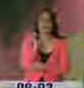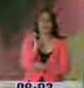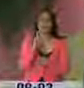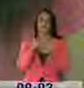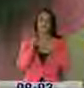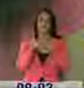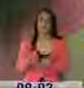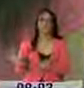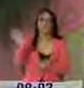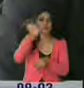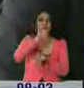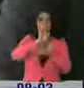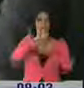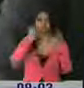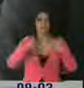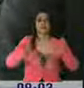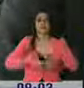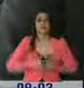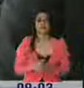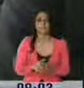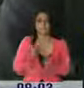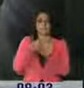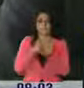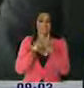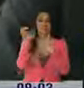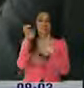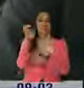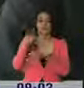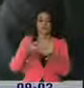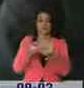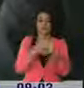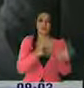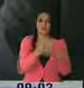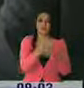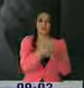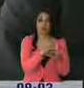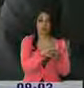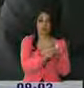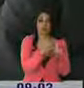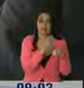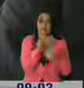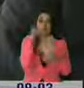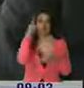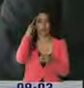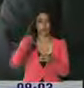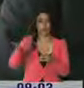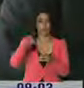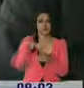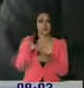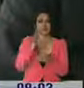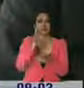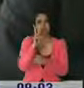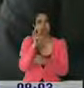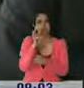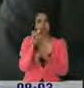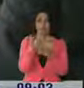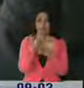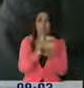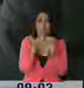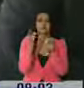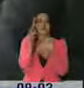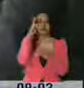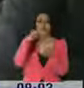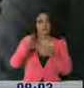varias provincias del país. En el mes de enero y febrero se trasladaron lo que eran las oficinas de gobernaciones, aproximadamente 12 oficinas a nivel